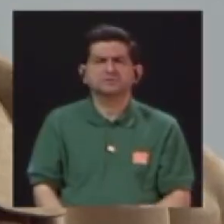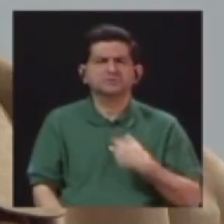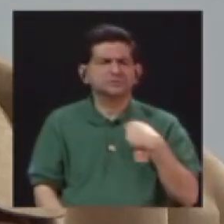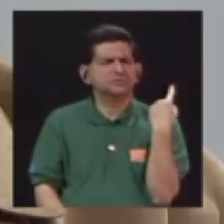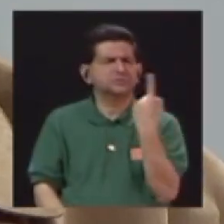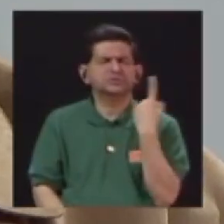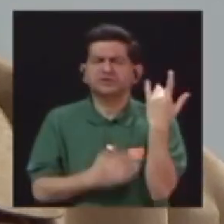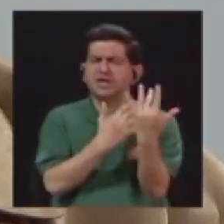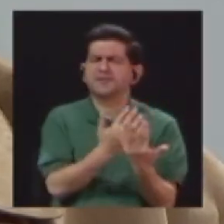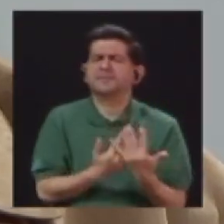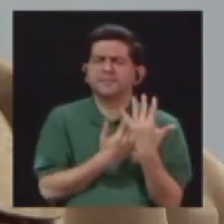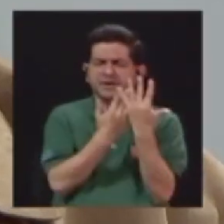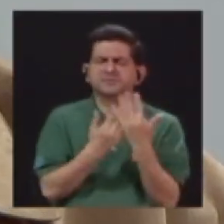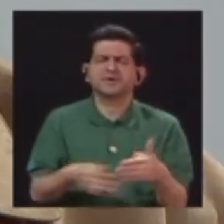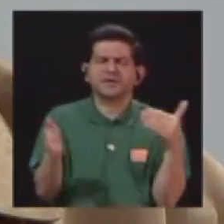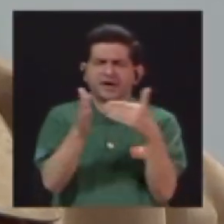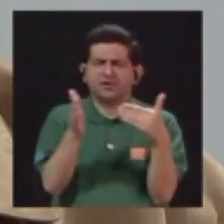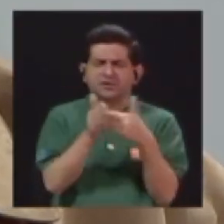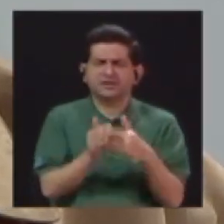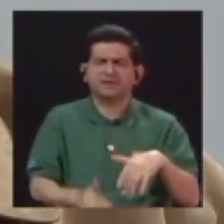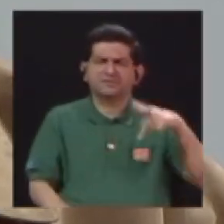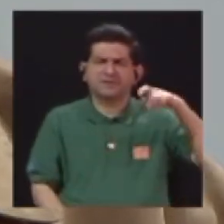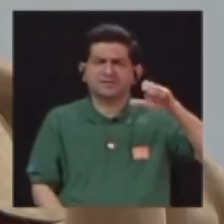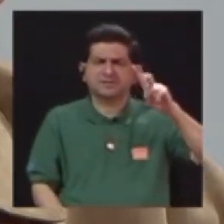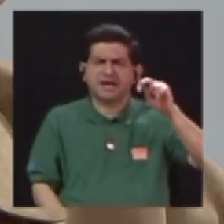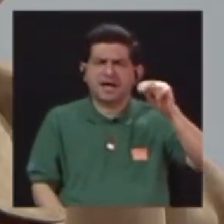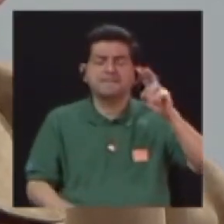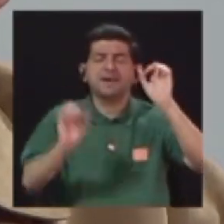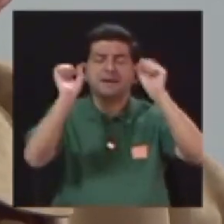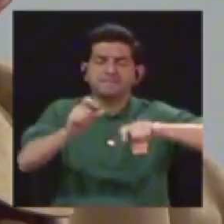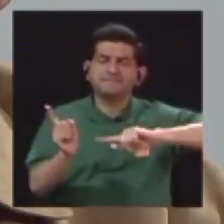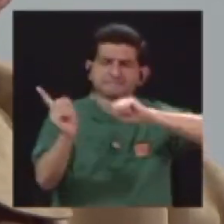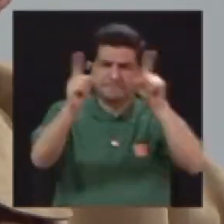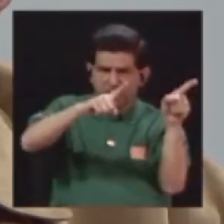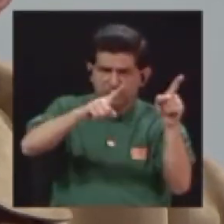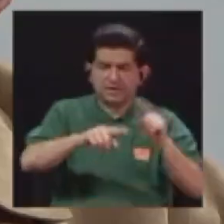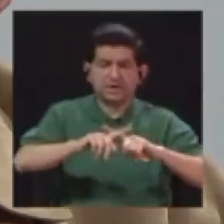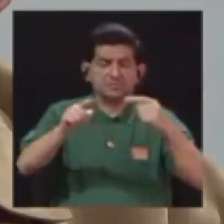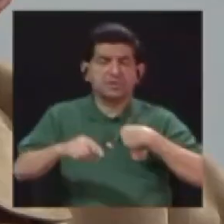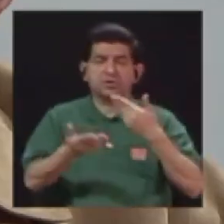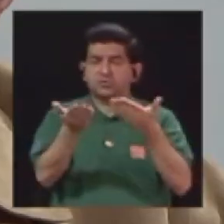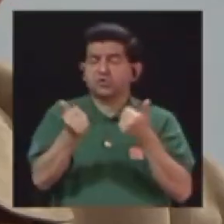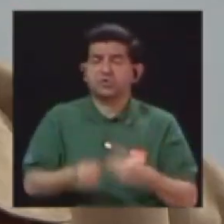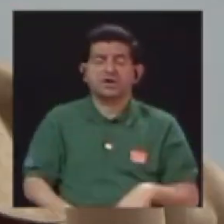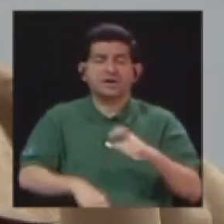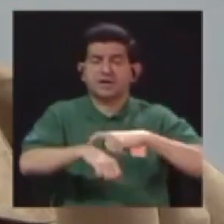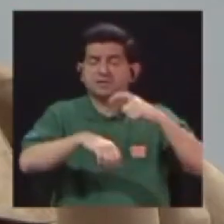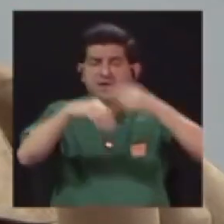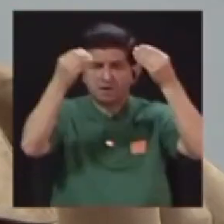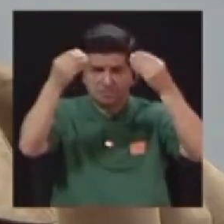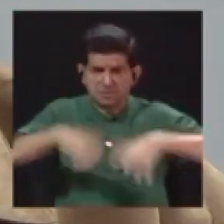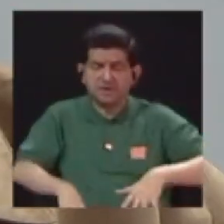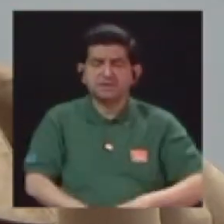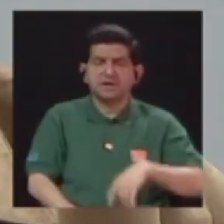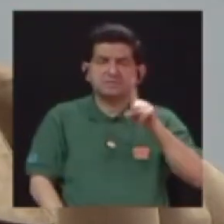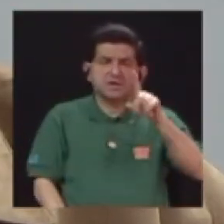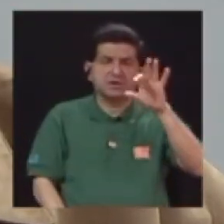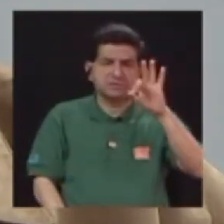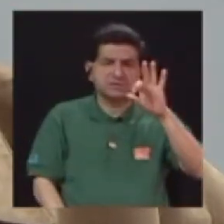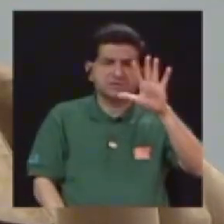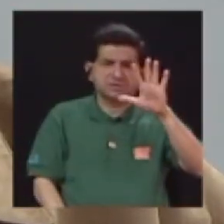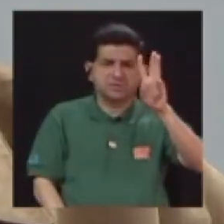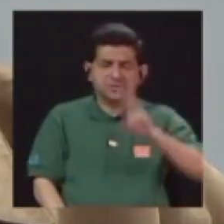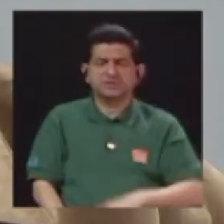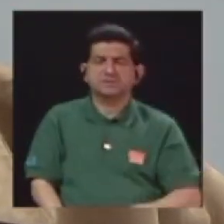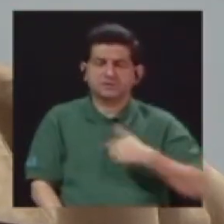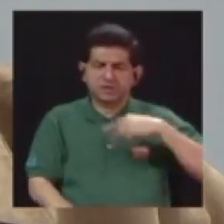siempre con la esperanza de poder regresar a Pensilvania eventualmente, ¿verdad? Pero no quise perder el tiempo, y entonces en 1956 me